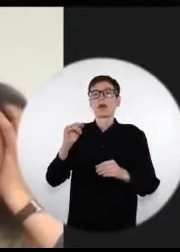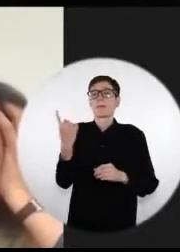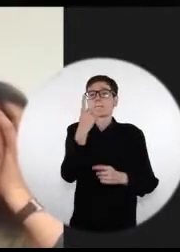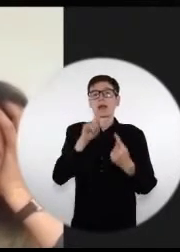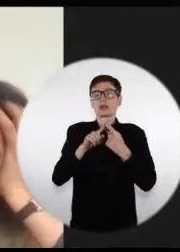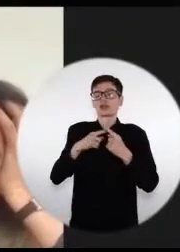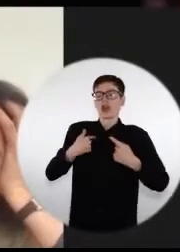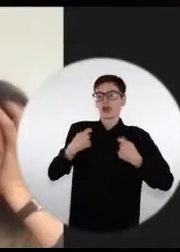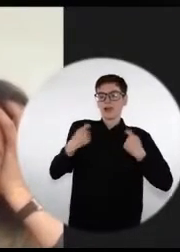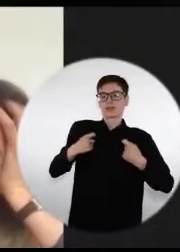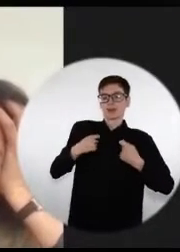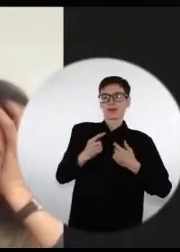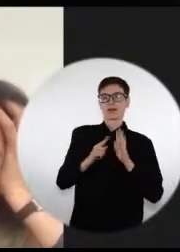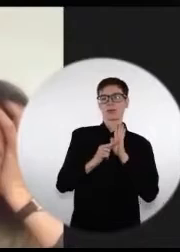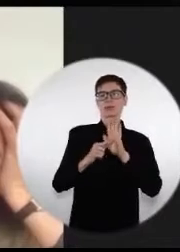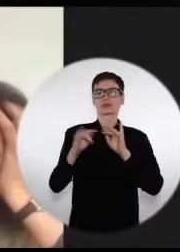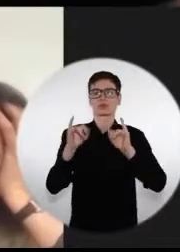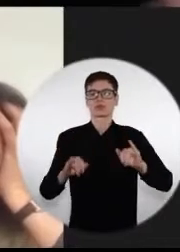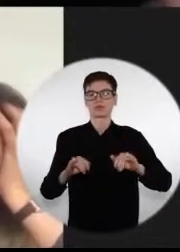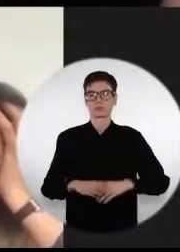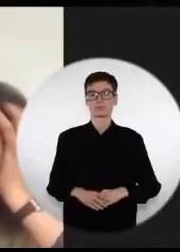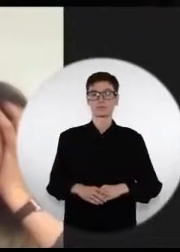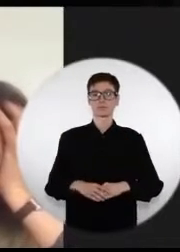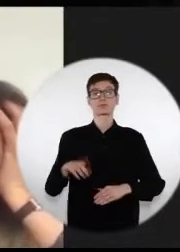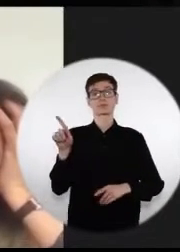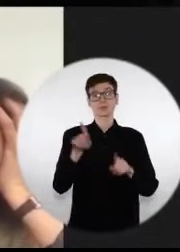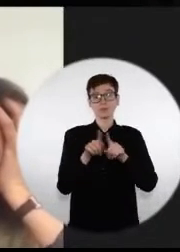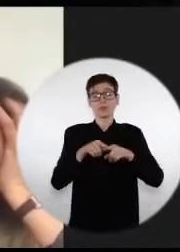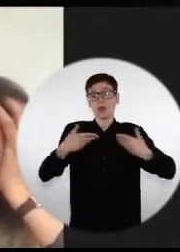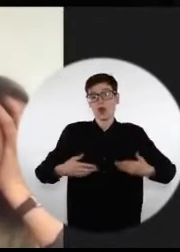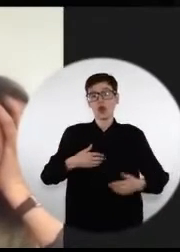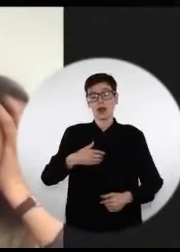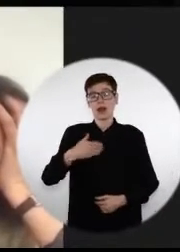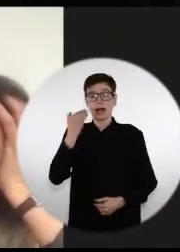personal inevitablemente se vuelve personal una interpretación